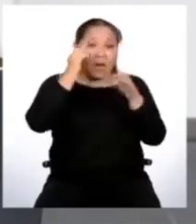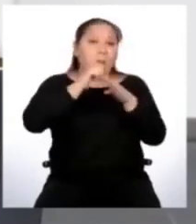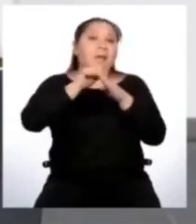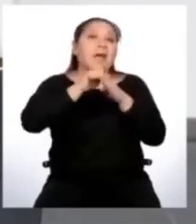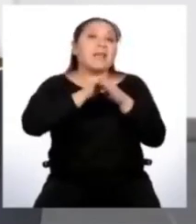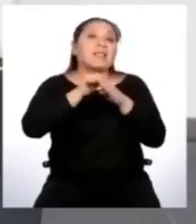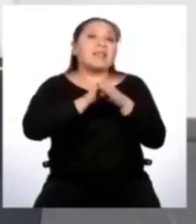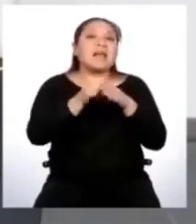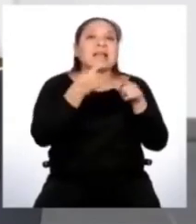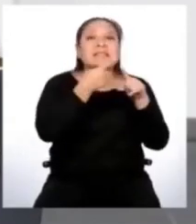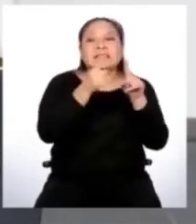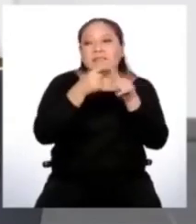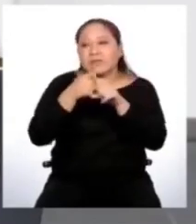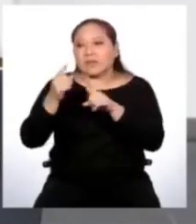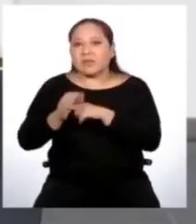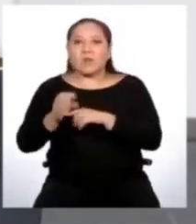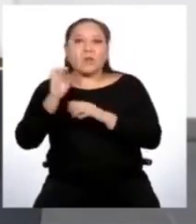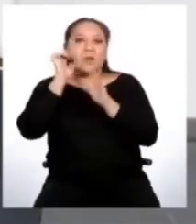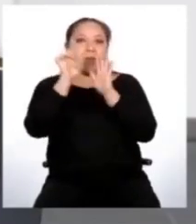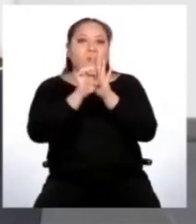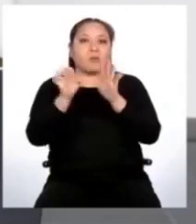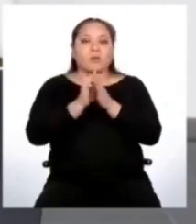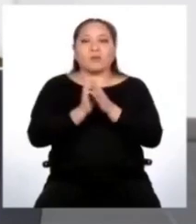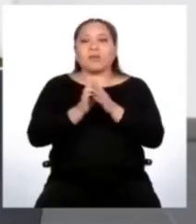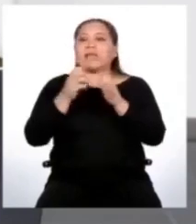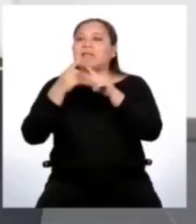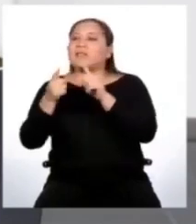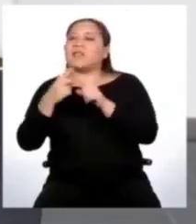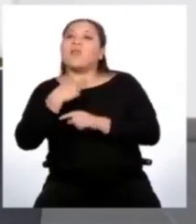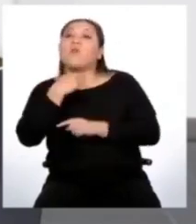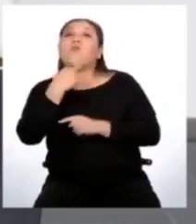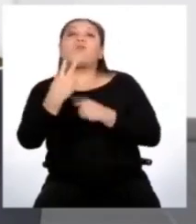decir, situaciones que los lleven a usar los diferentes